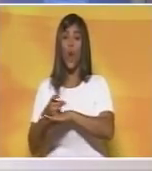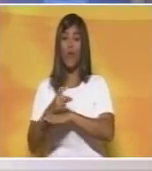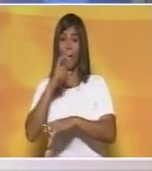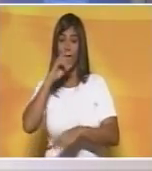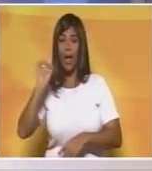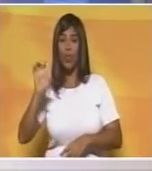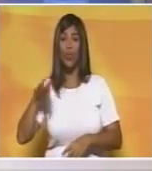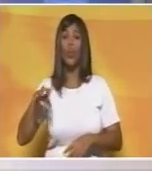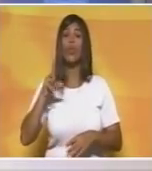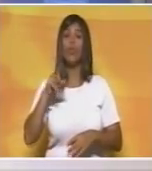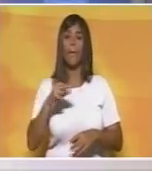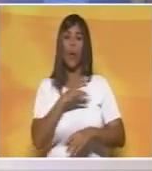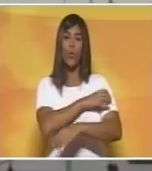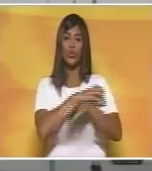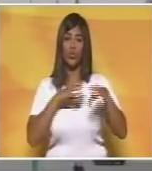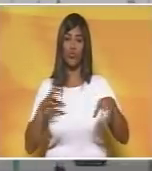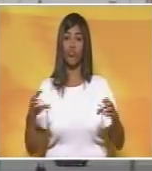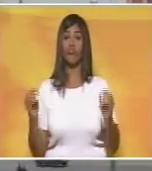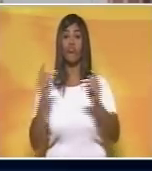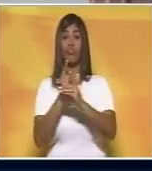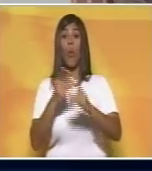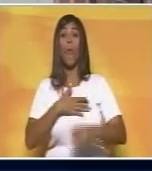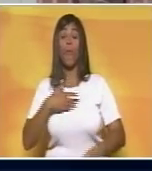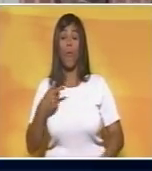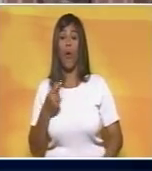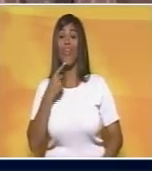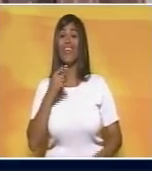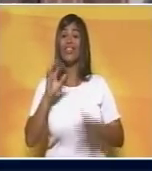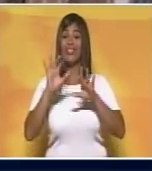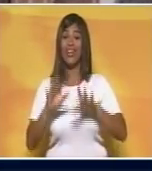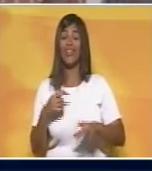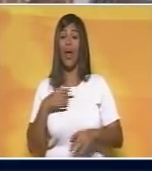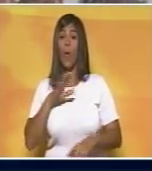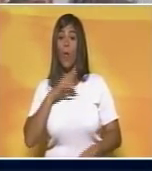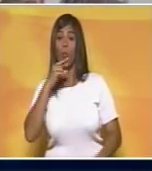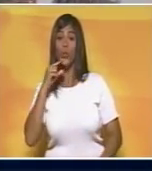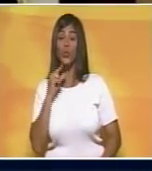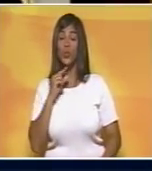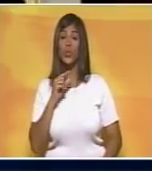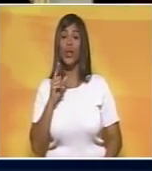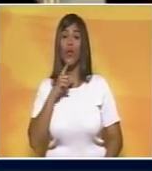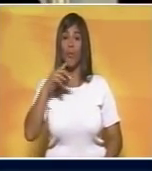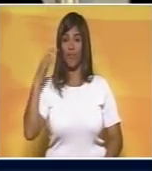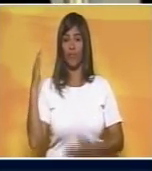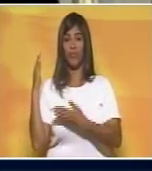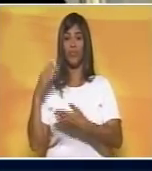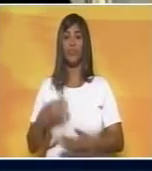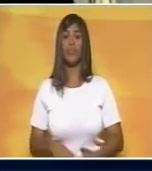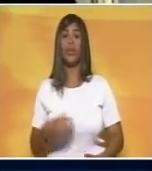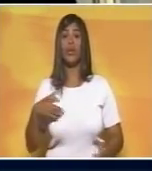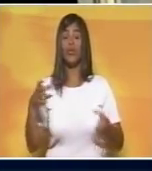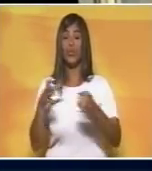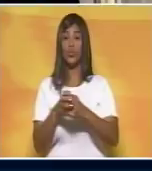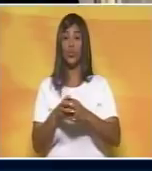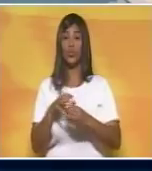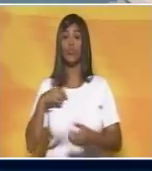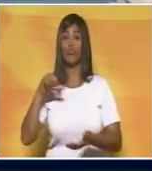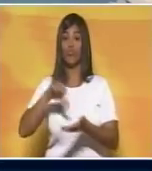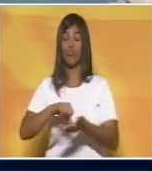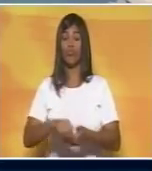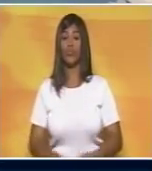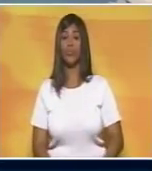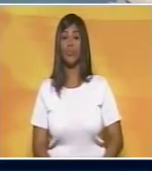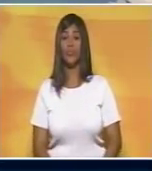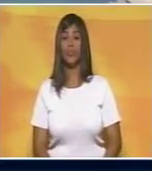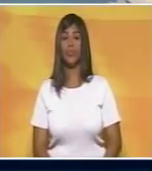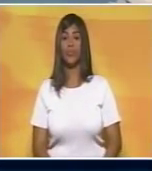la oposición venezolana. El secretario del Consejo de Seguridad de Rusia, Nikolai Patrushev, se reunió en Moscú